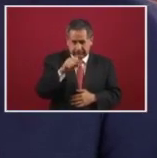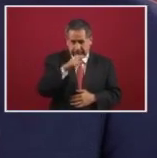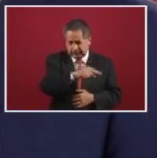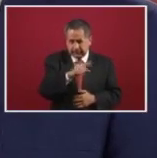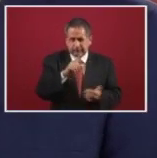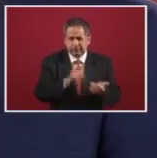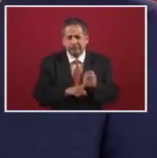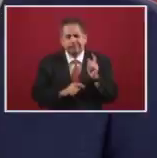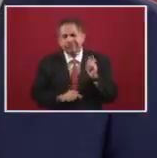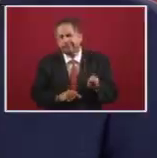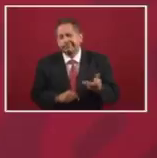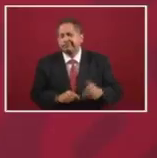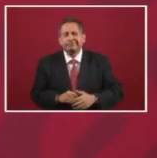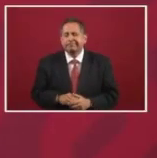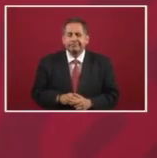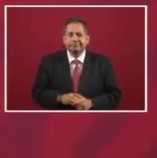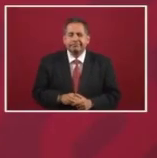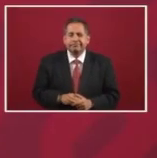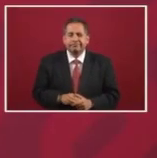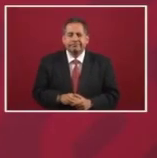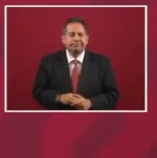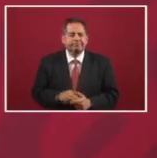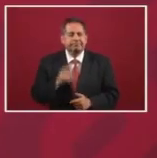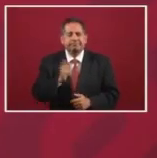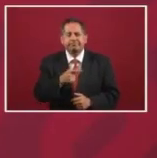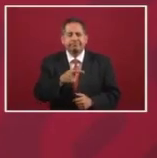tuvo que ver con